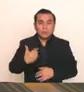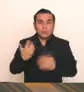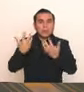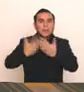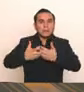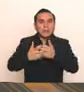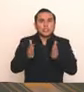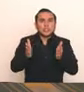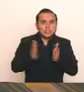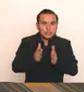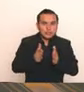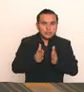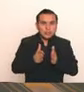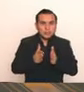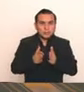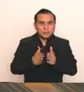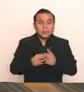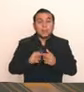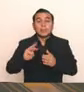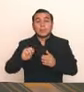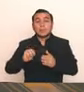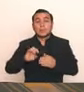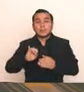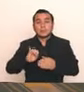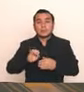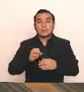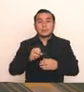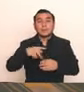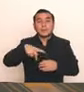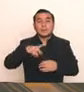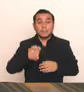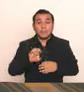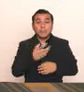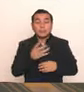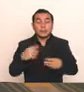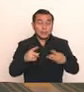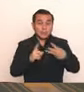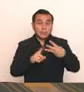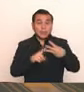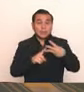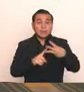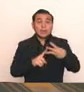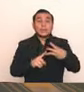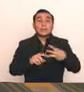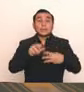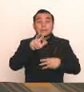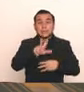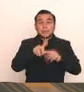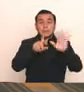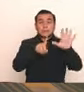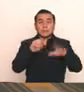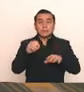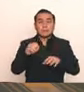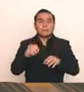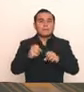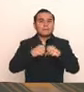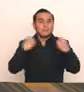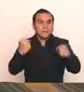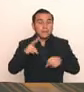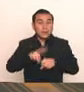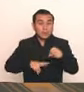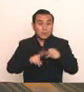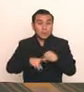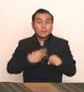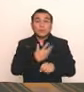país es las micro pequeñas y medianas empresas 360 millones de dólares para el otorgamiento de créditos para la reactivación de las empresas salvadoreñas